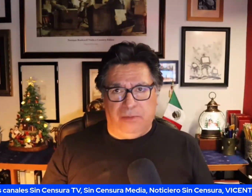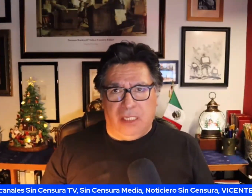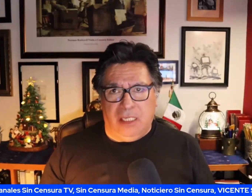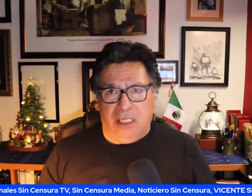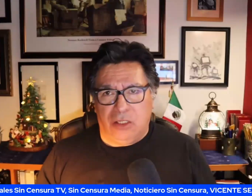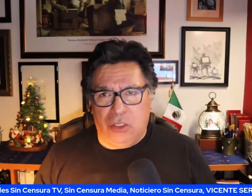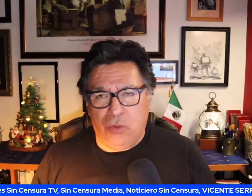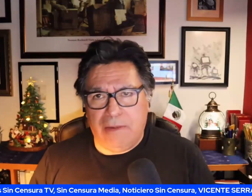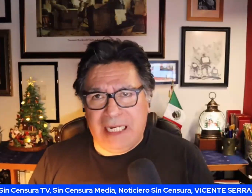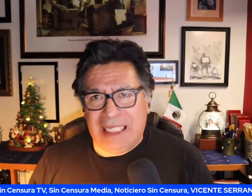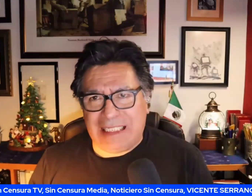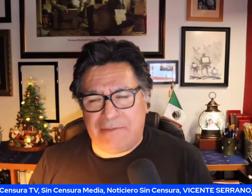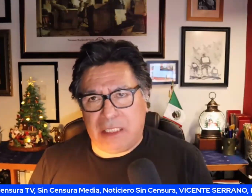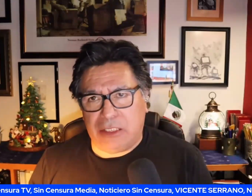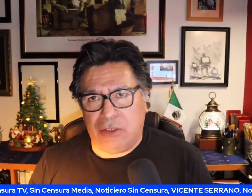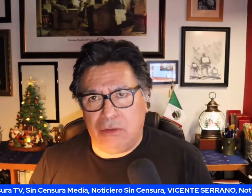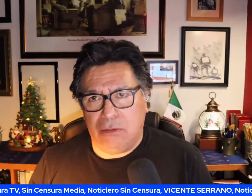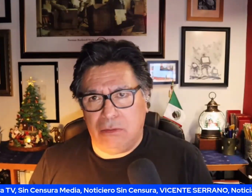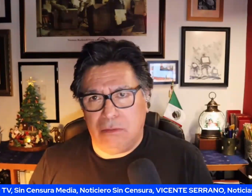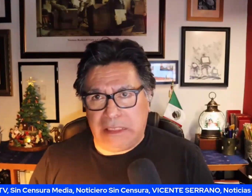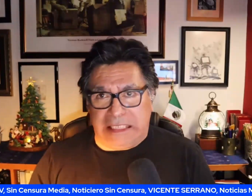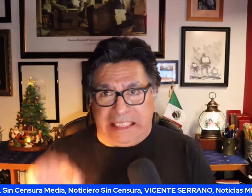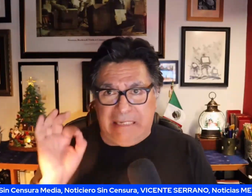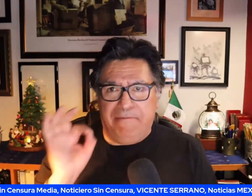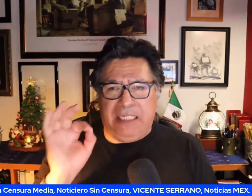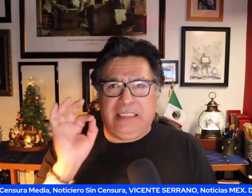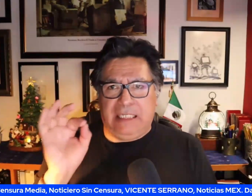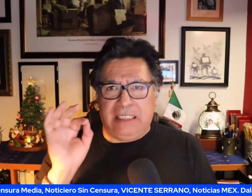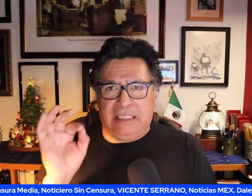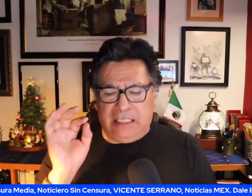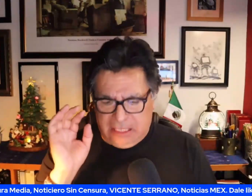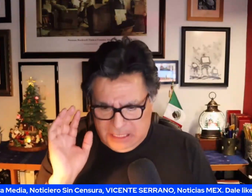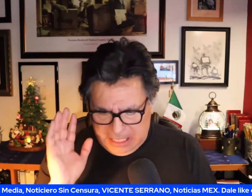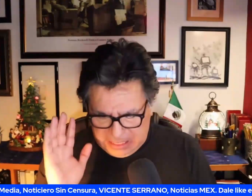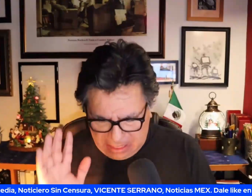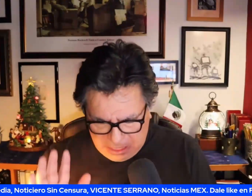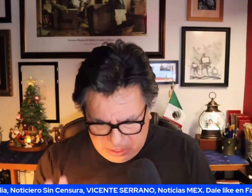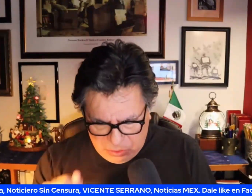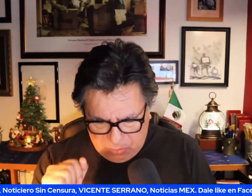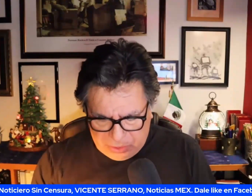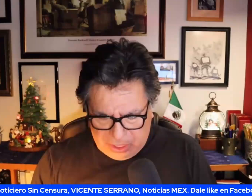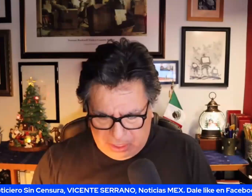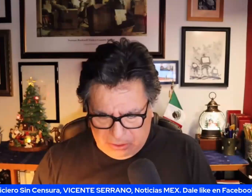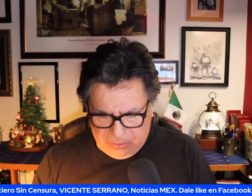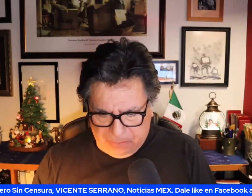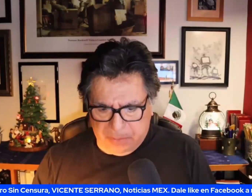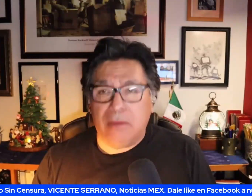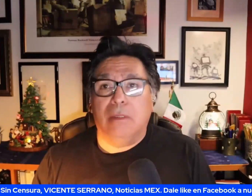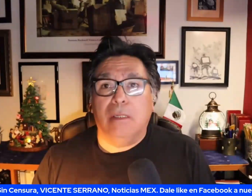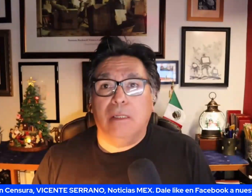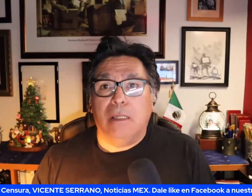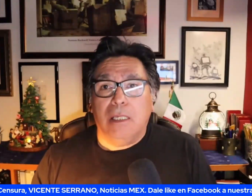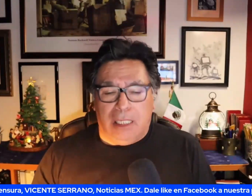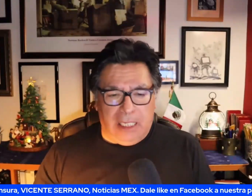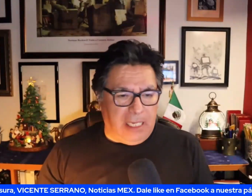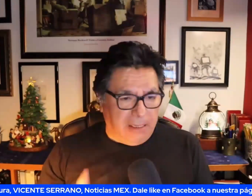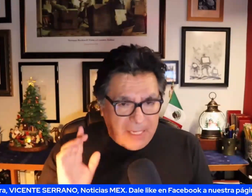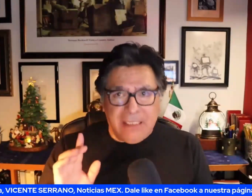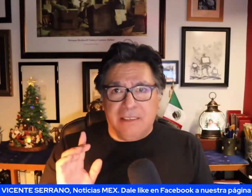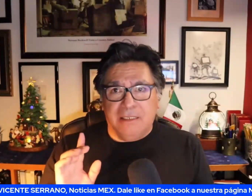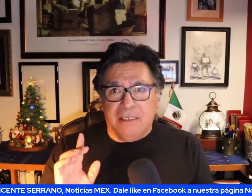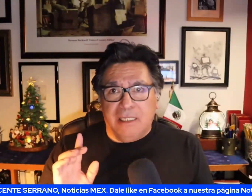gozando de un nivel de aceptación sin precedentes, el 71%.